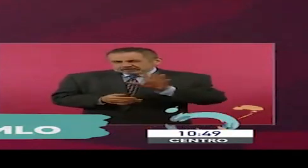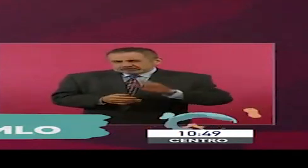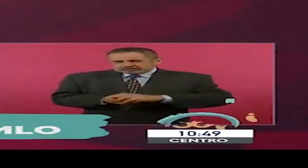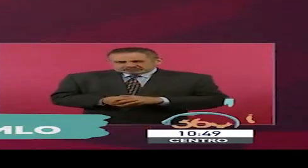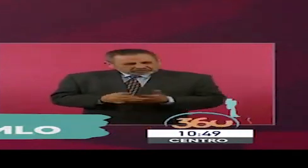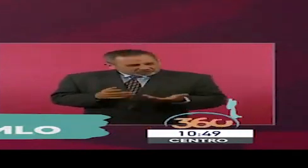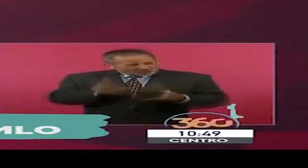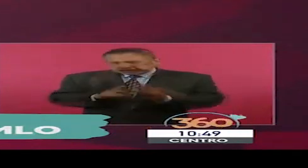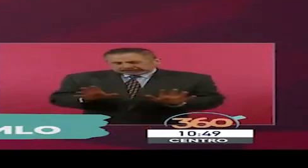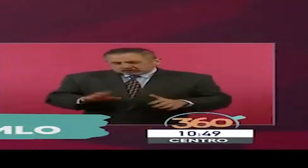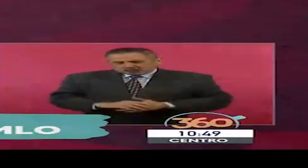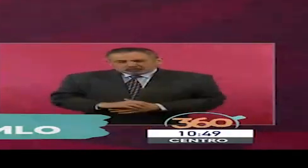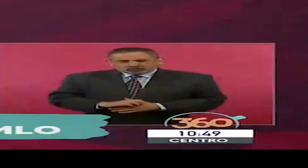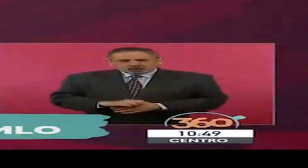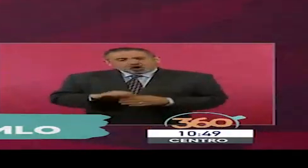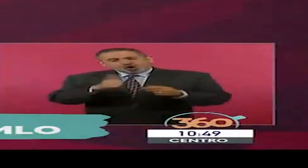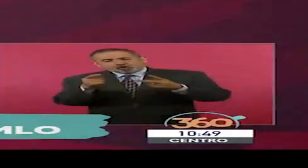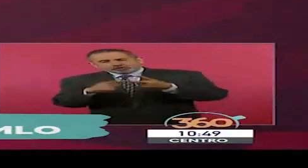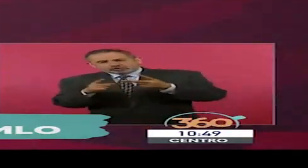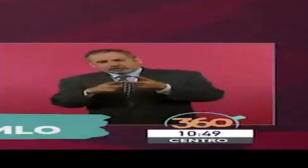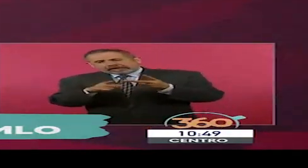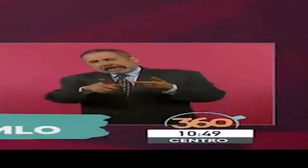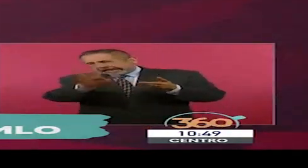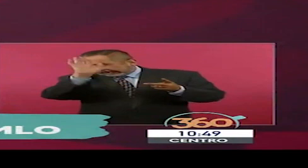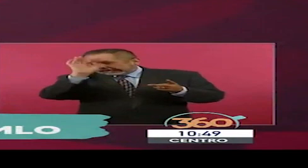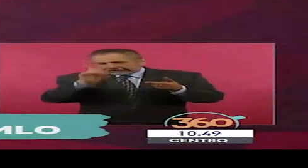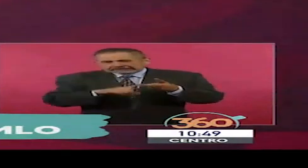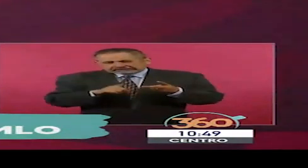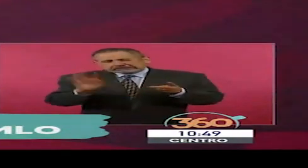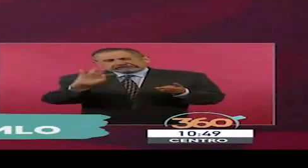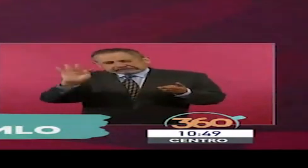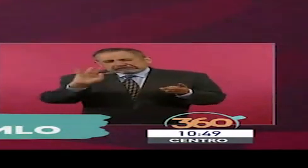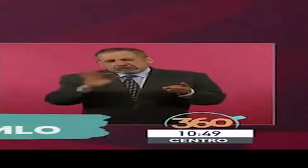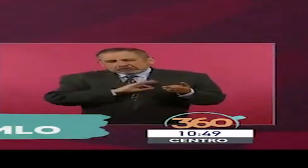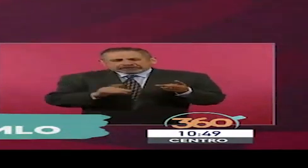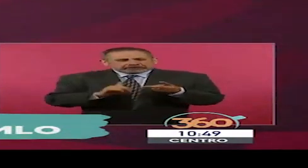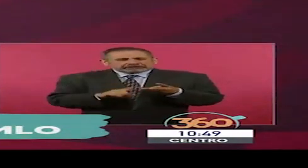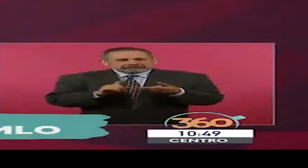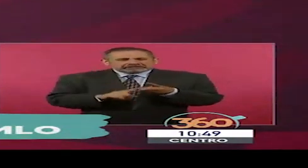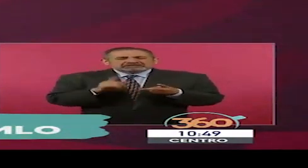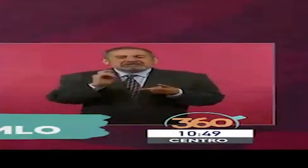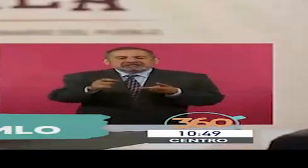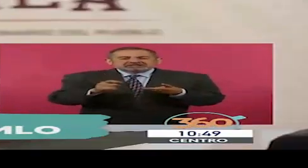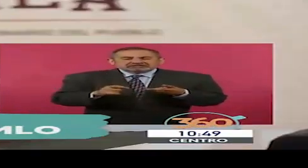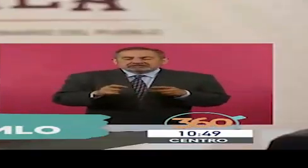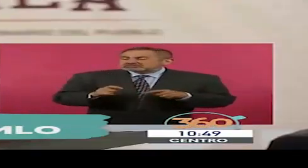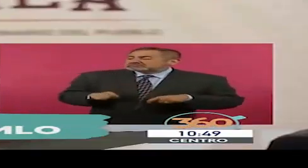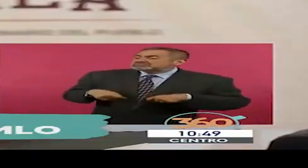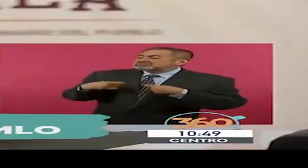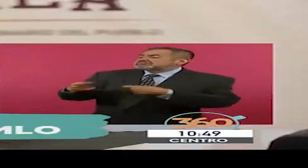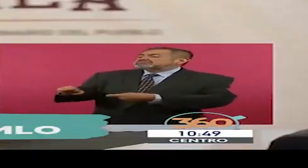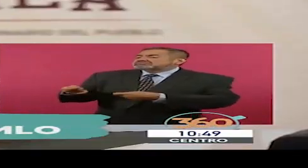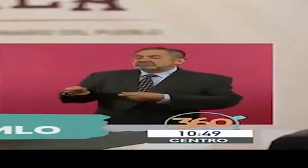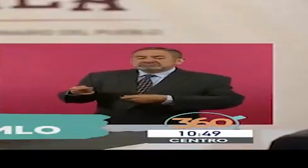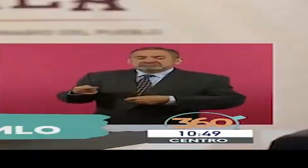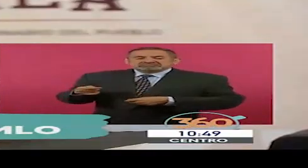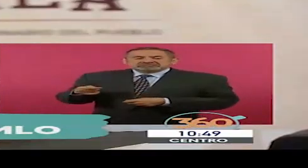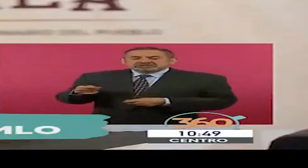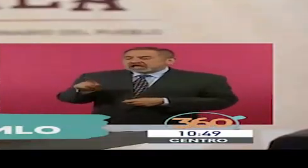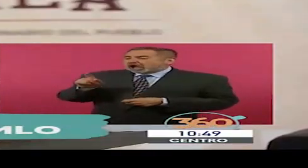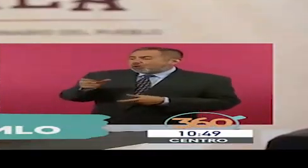es de Exterminio lo otro sí es posible de que no se le dé